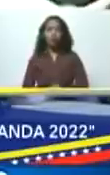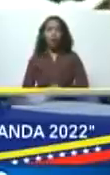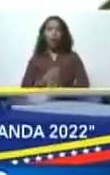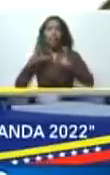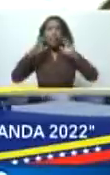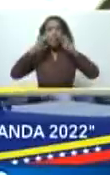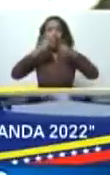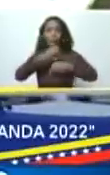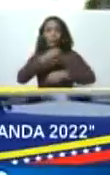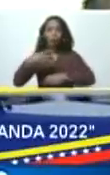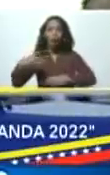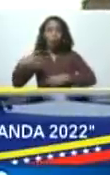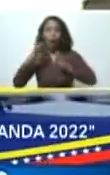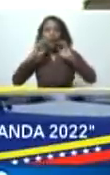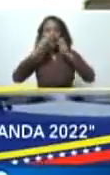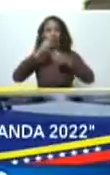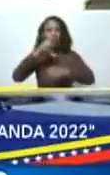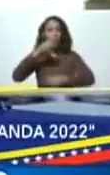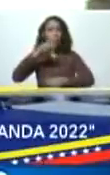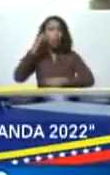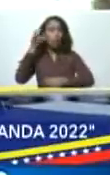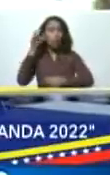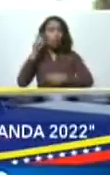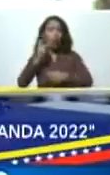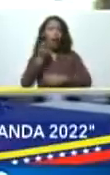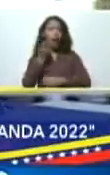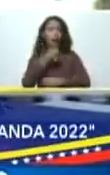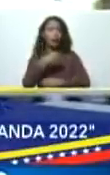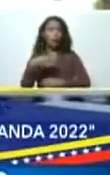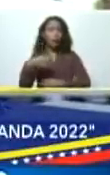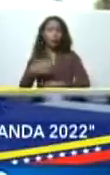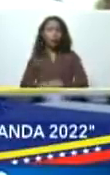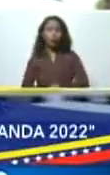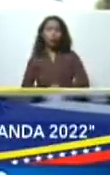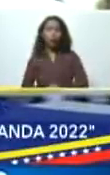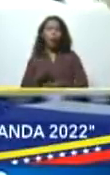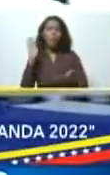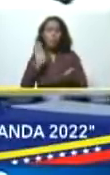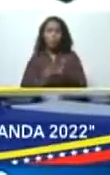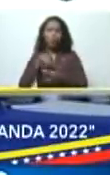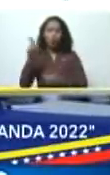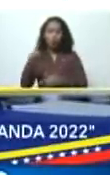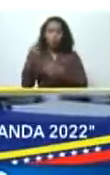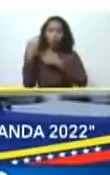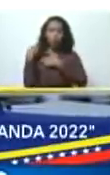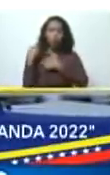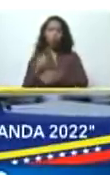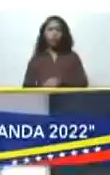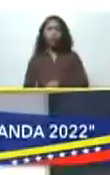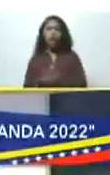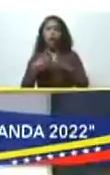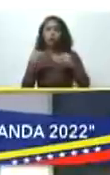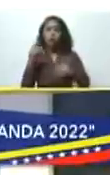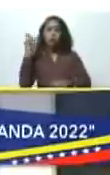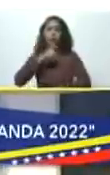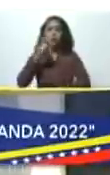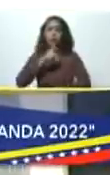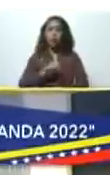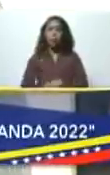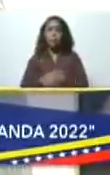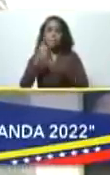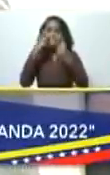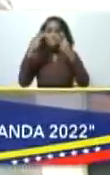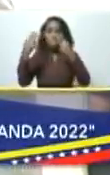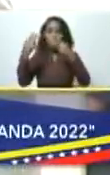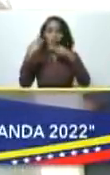maíz blanco, maíz amarillo, arroz. Ponte en eso, Ernesto. Y todo lo que necesites, mírame en los